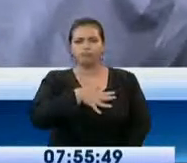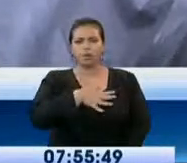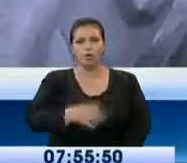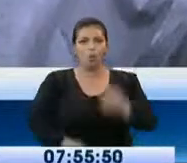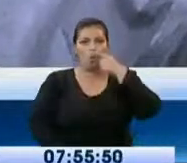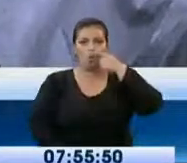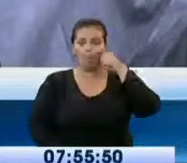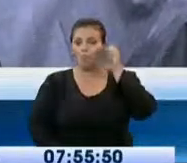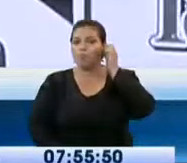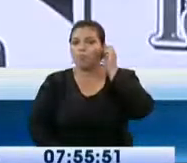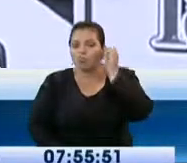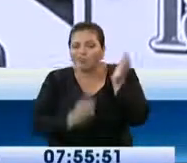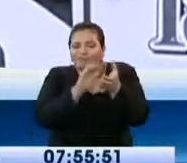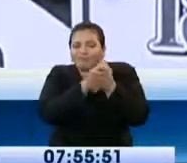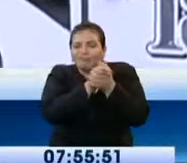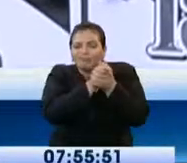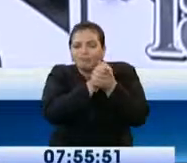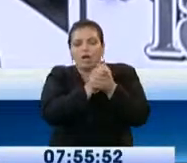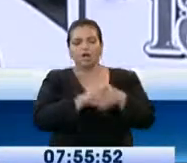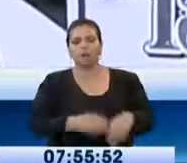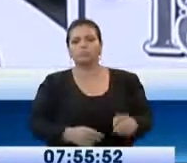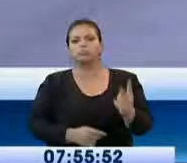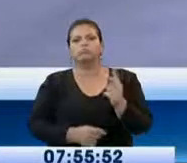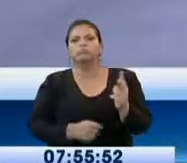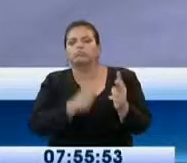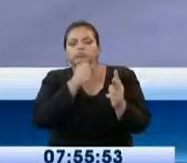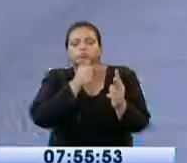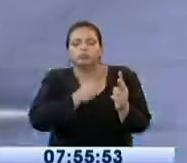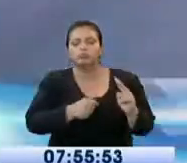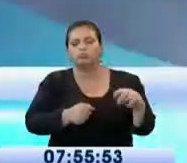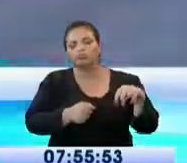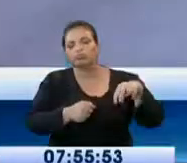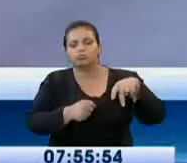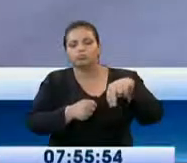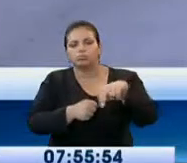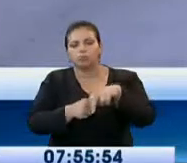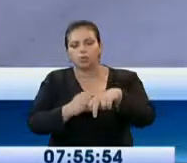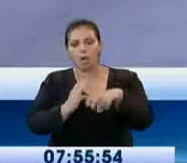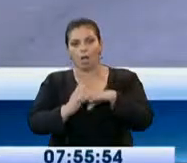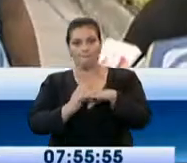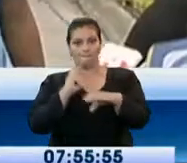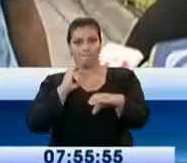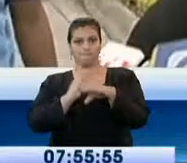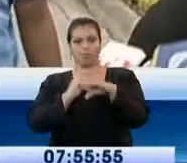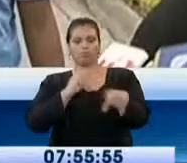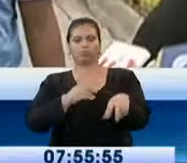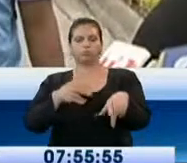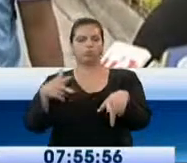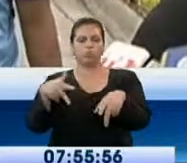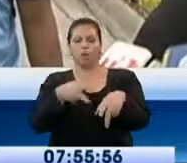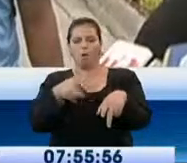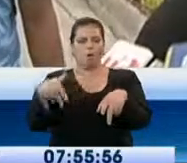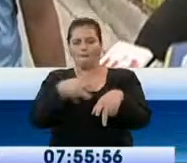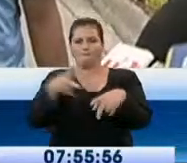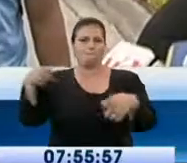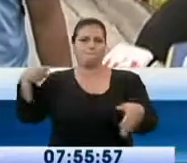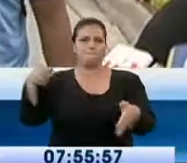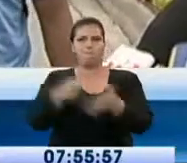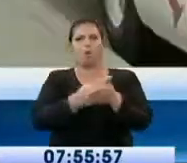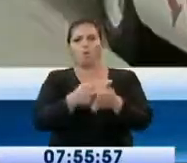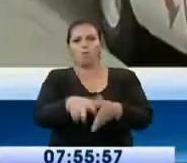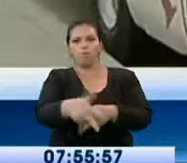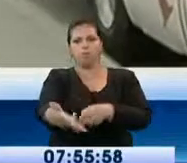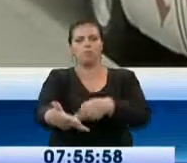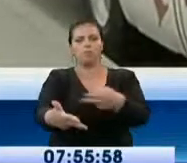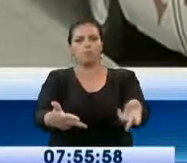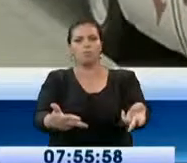esposos murió al ser atropellada por un bus interprovincial en el momento que cruzaba la vía. Corrieron, pero no se dieron cuenta que venía